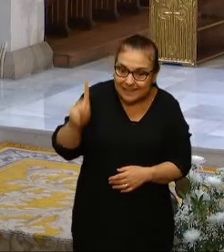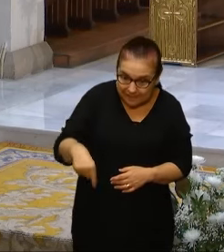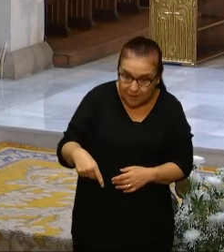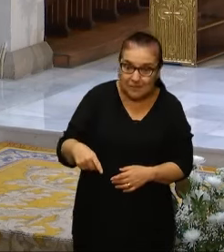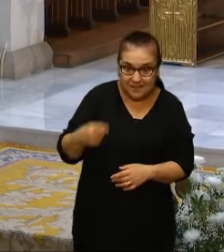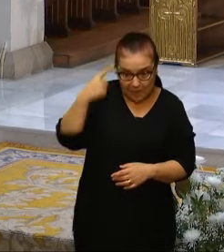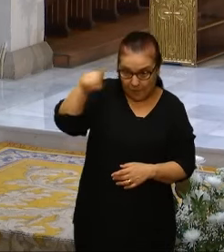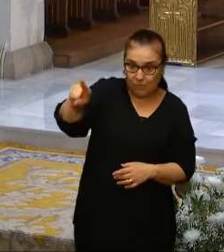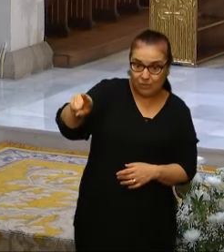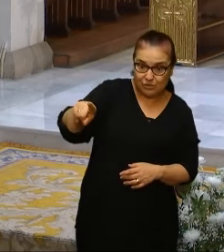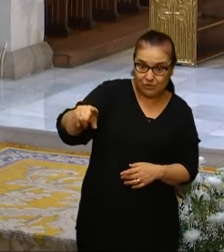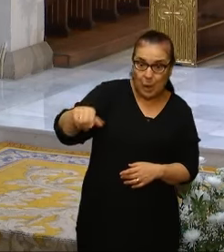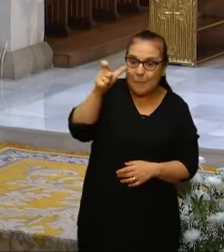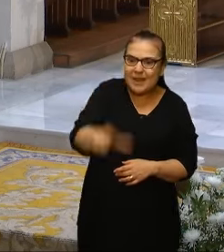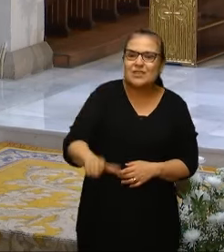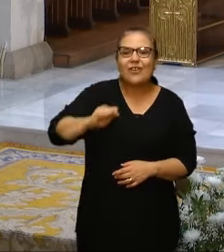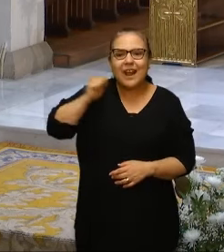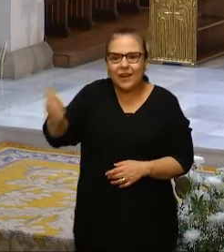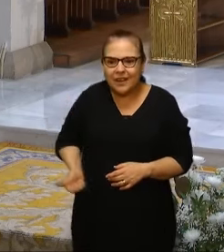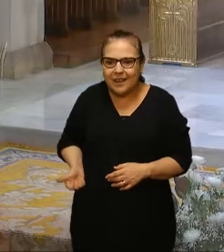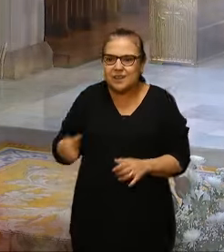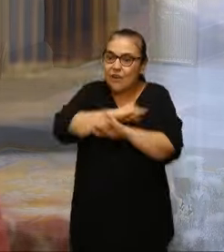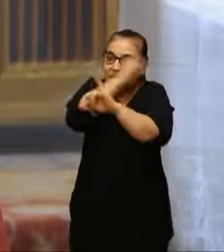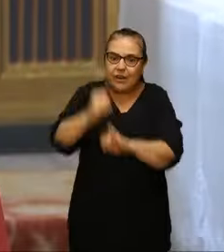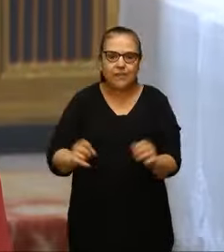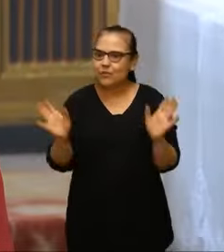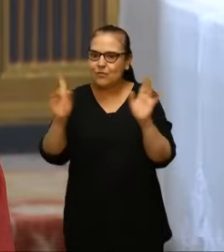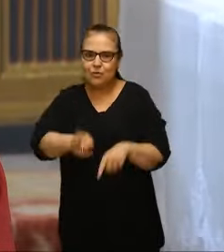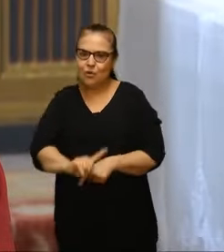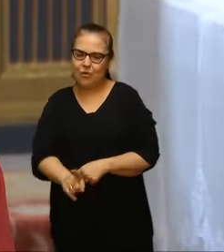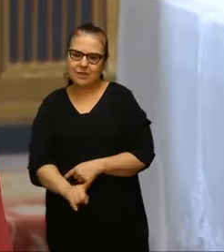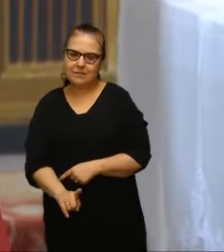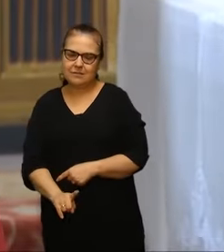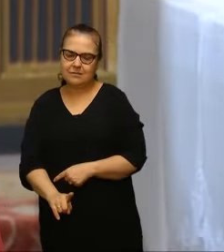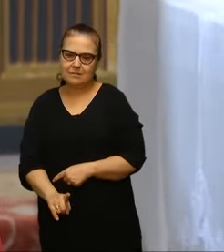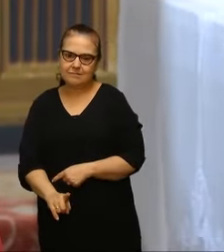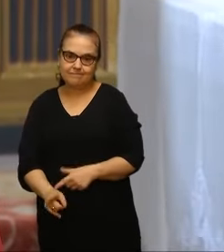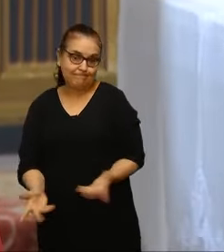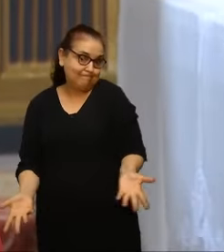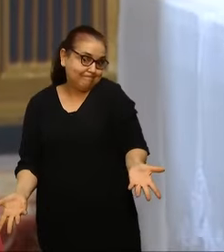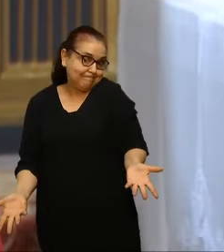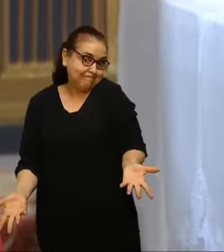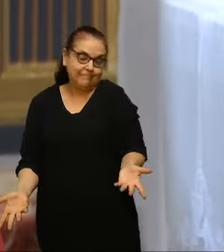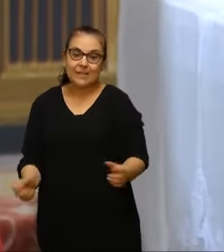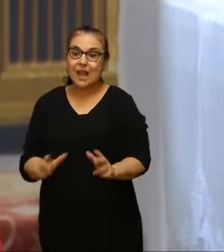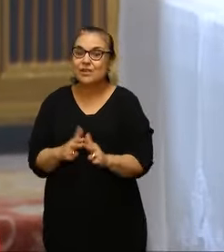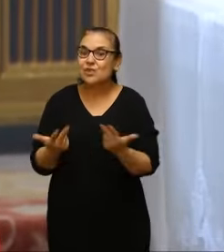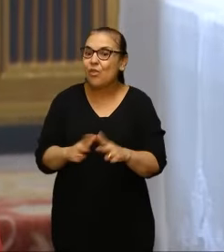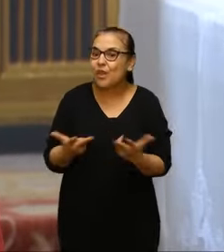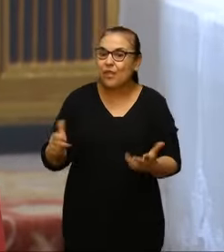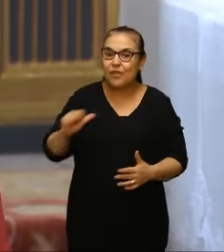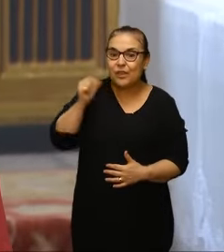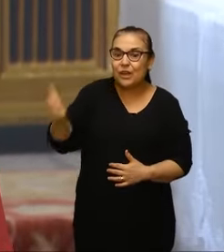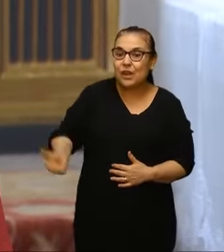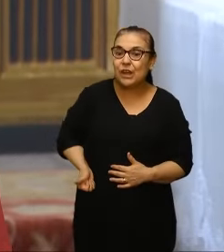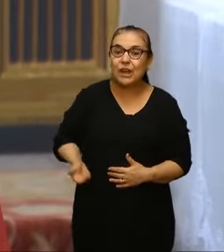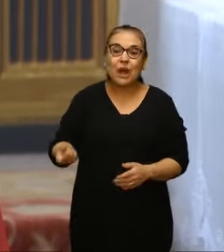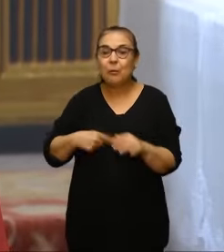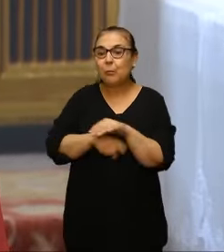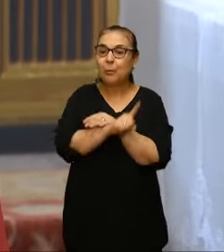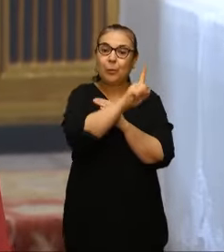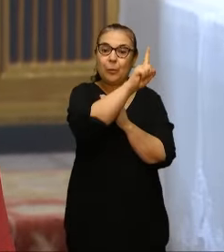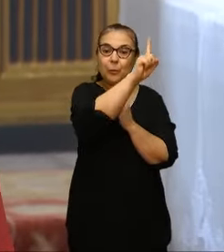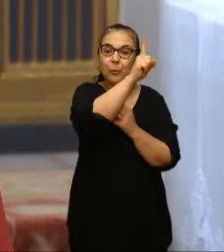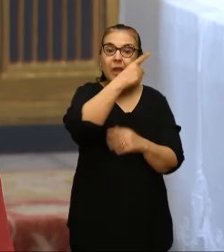infelices, o hay veces que las personas en las sociedades ricas y avanzadas resulta que es donde hay